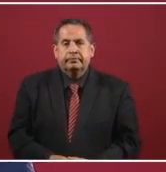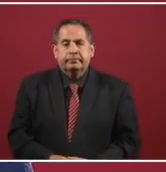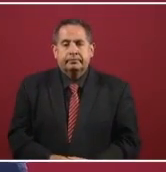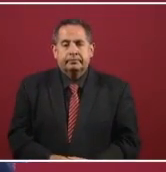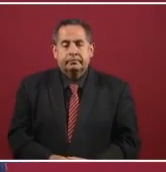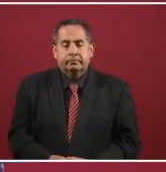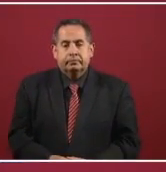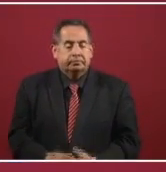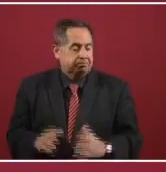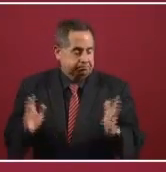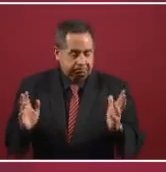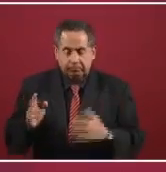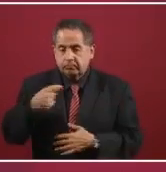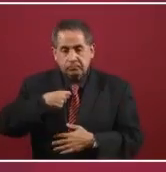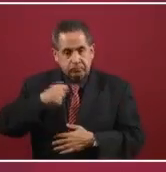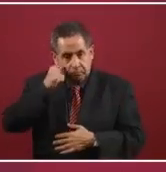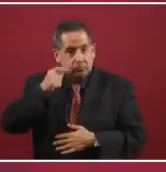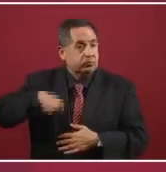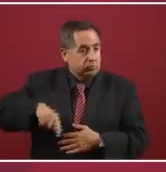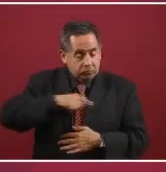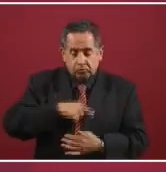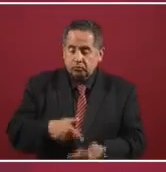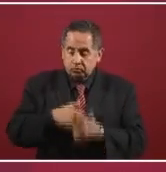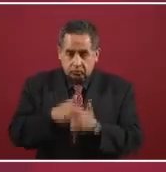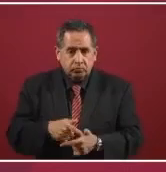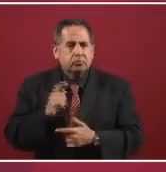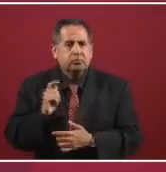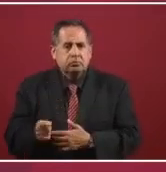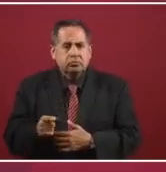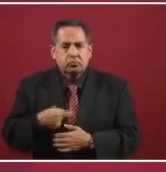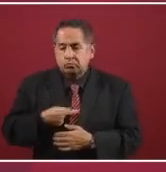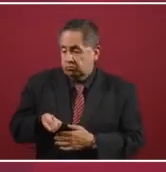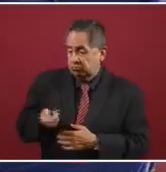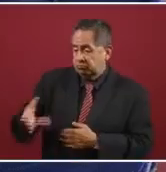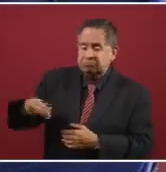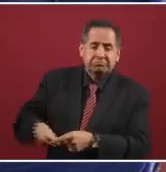De todas maneras, nosotros no vamos a culpar